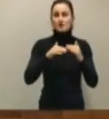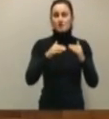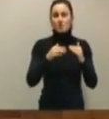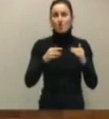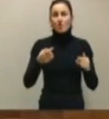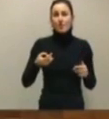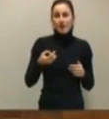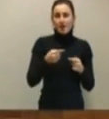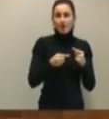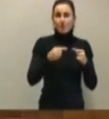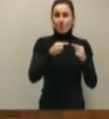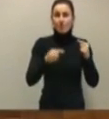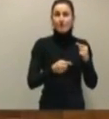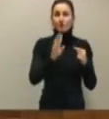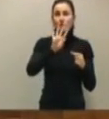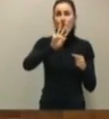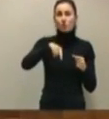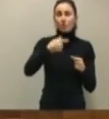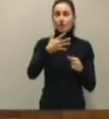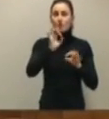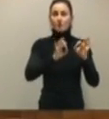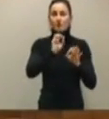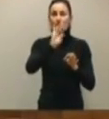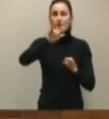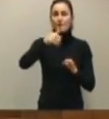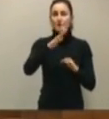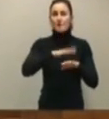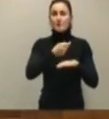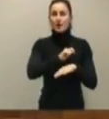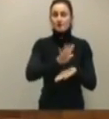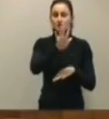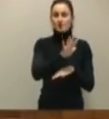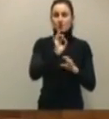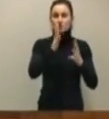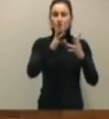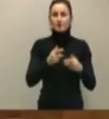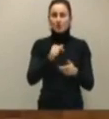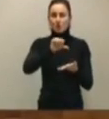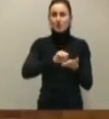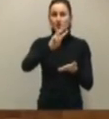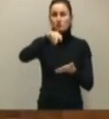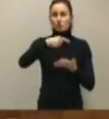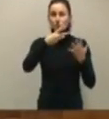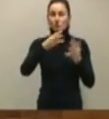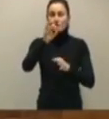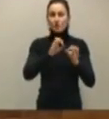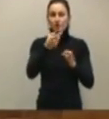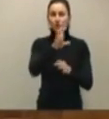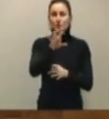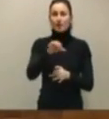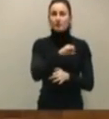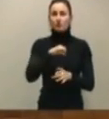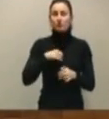del 4,5% del PIB para el conjunto del país. El déficit de la Administración central se fija en el 3,8% y el de las